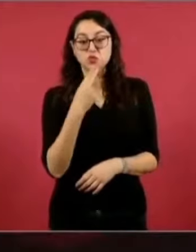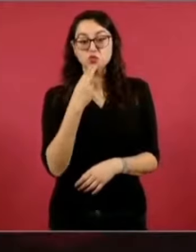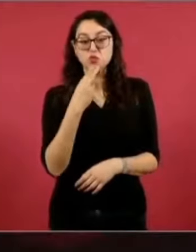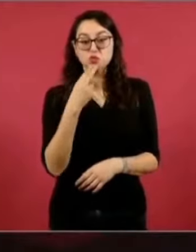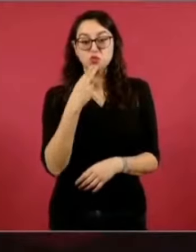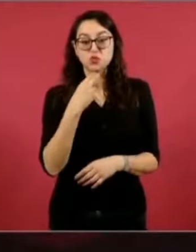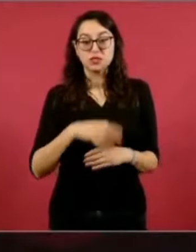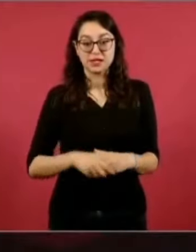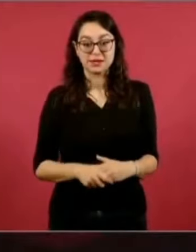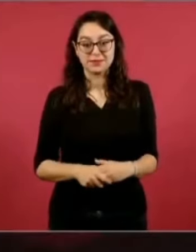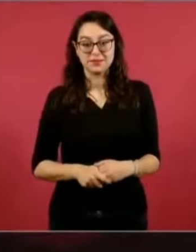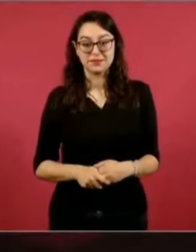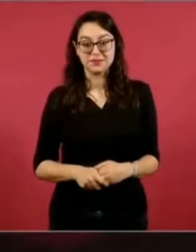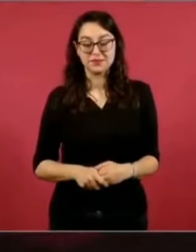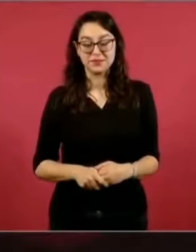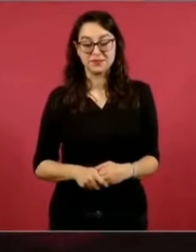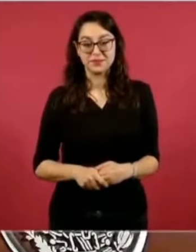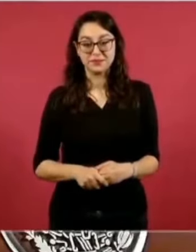Pues